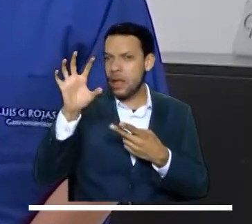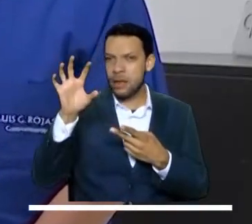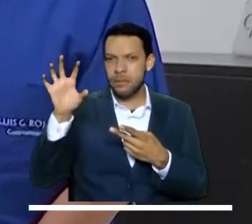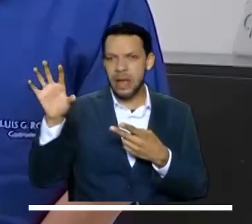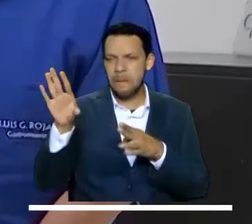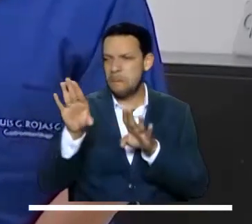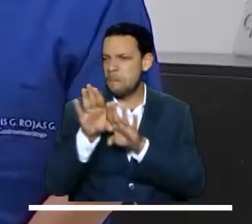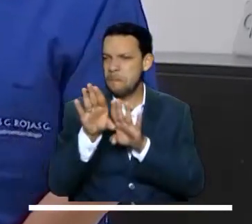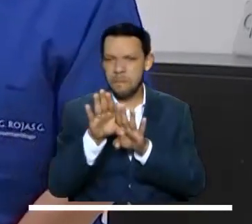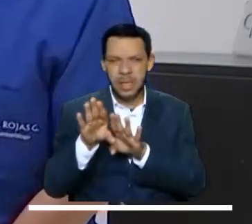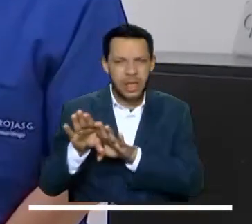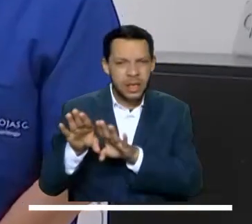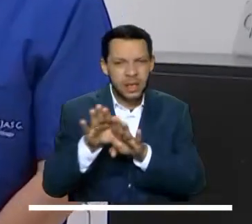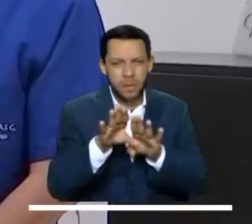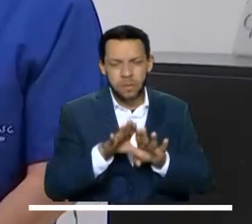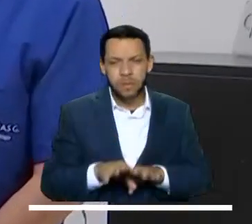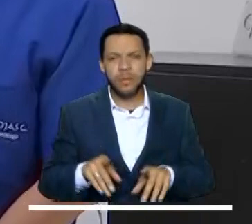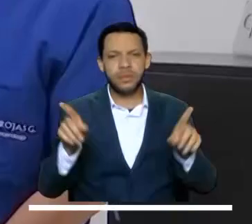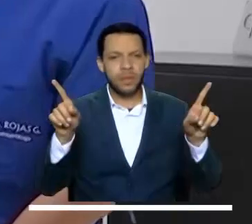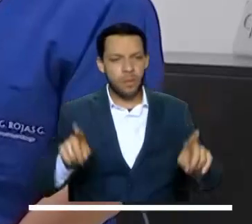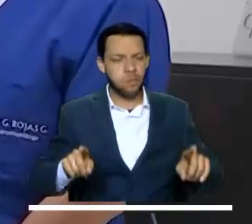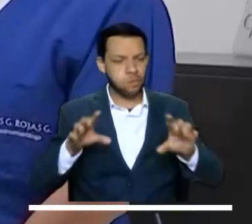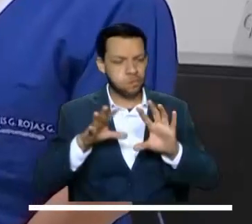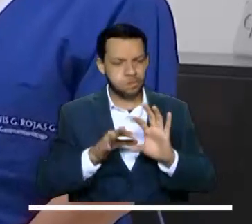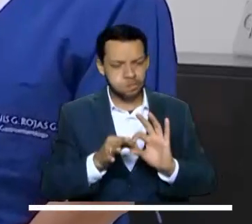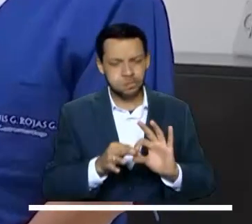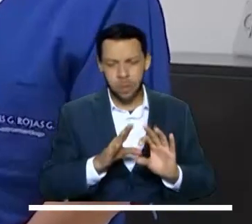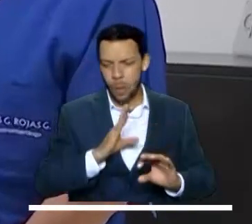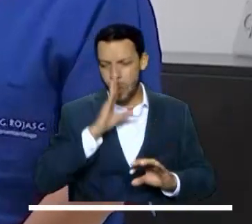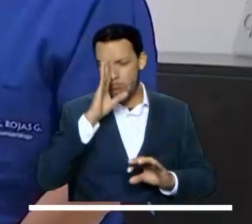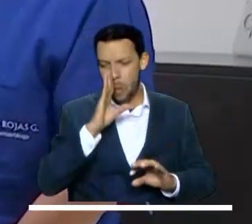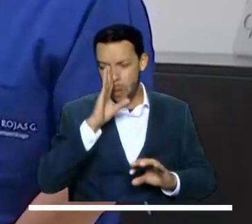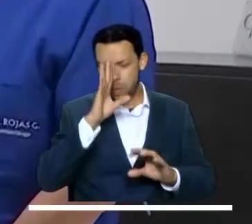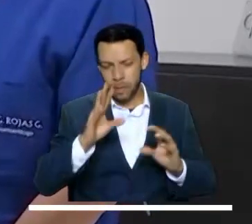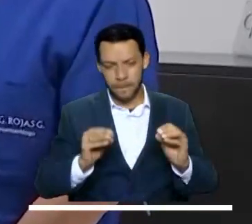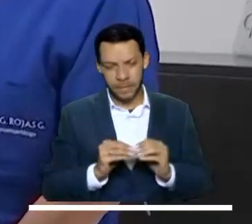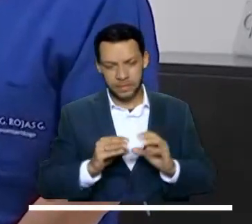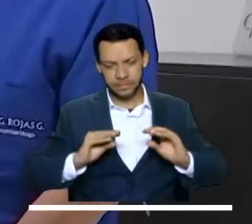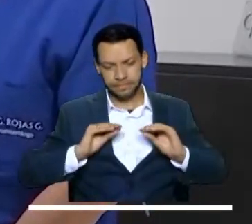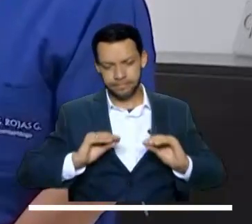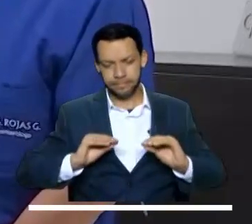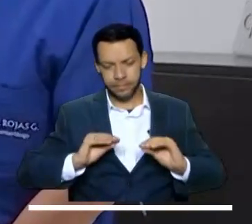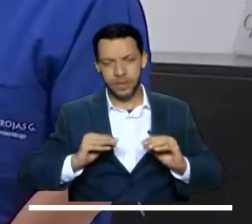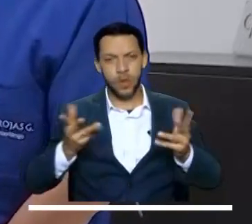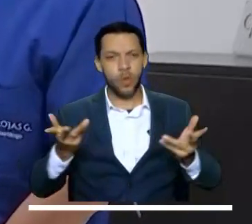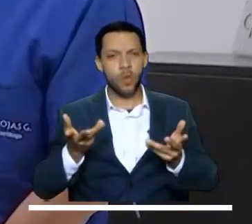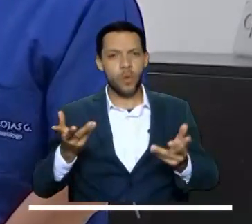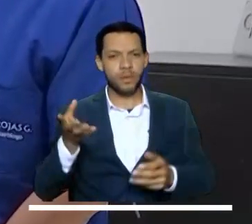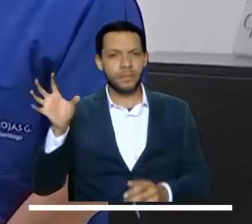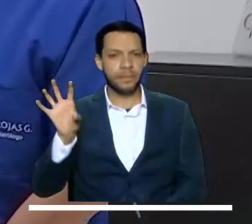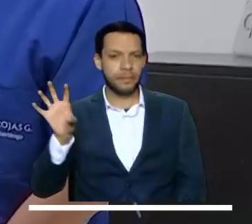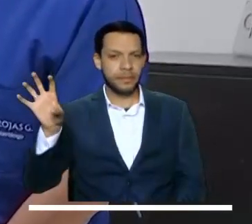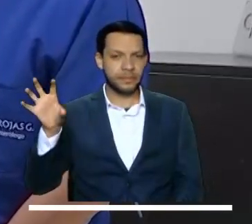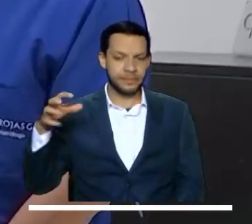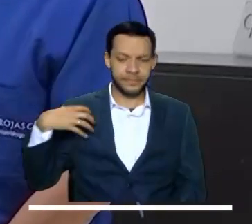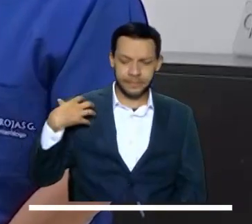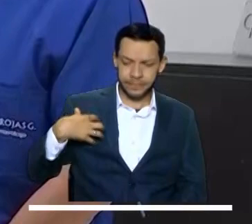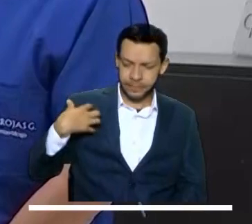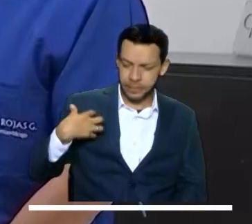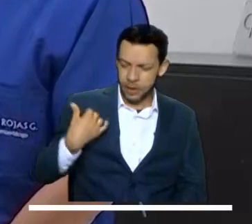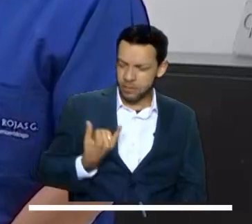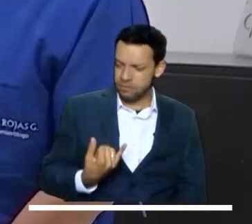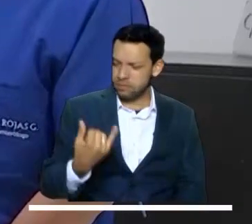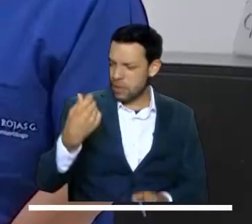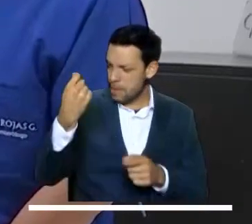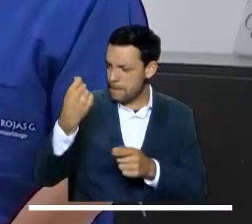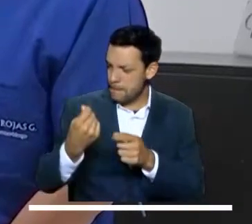Doctor Luis Miguel, usted que ha estado también y va a empezar todo un proceso académico en Argentina, hablemos de esa enfermedad y